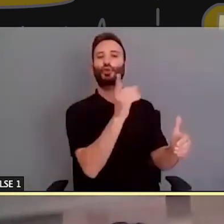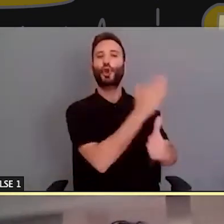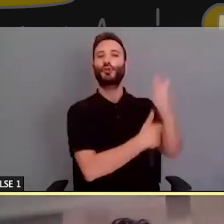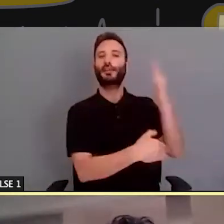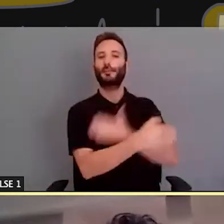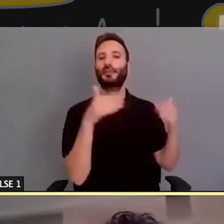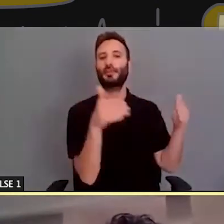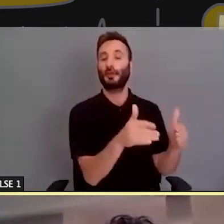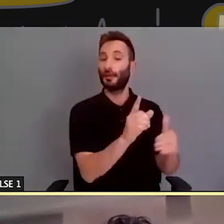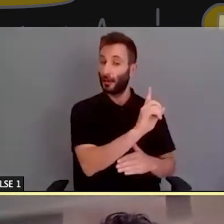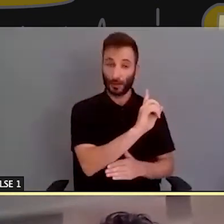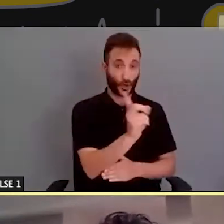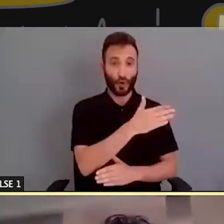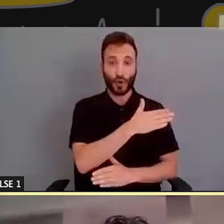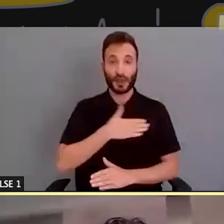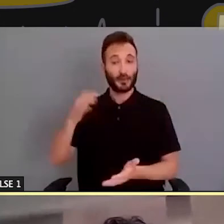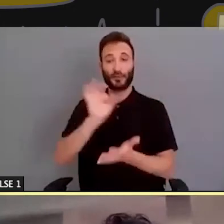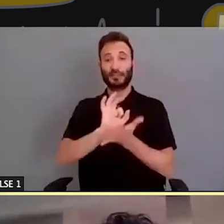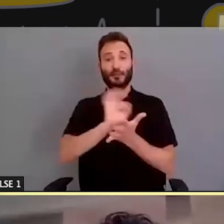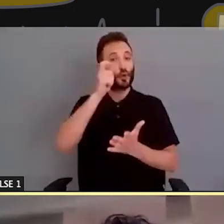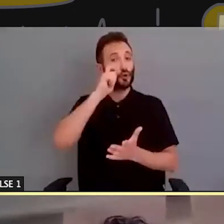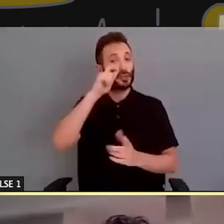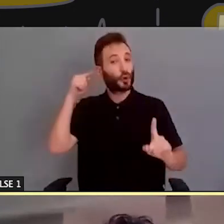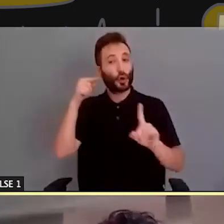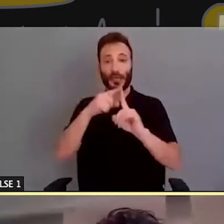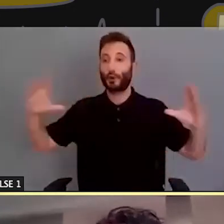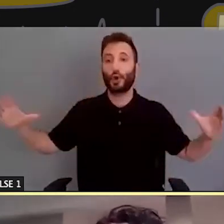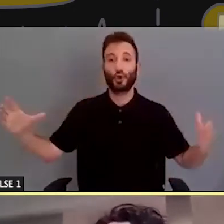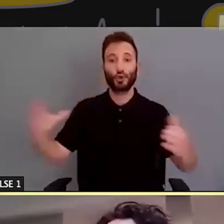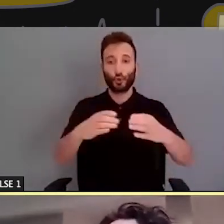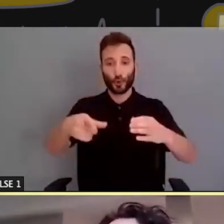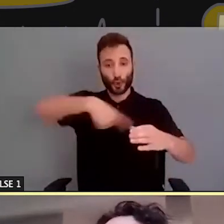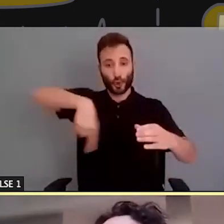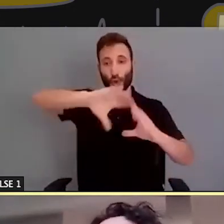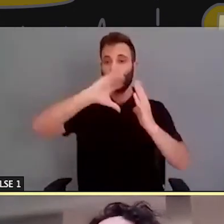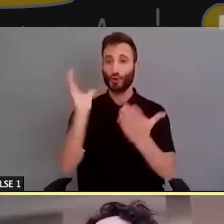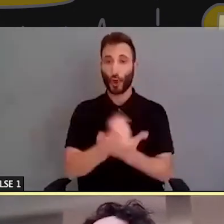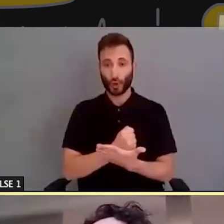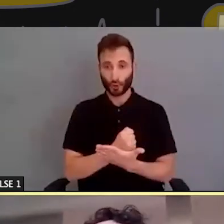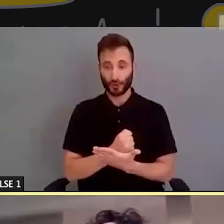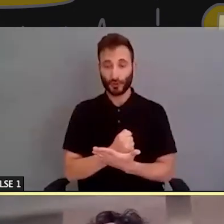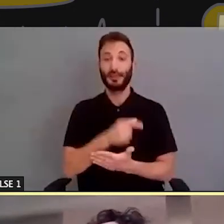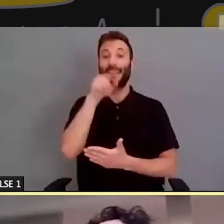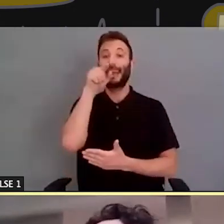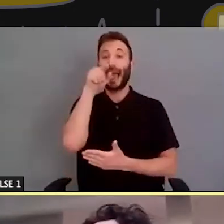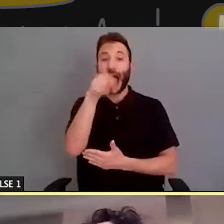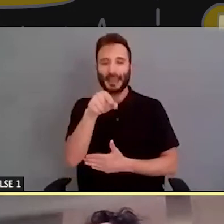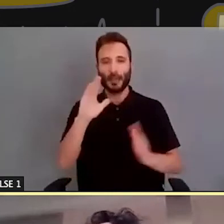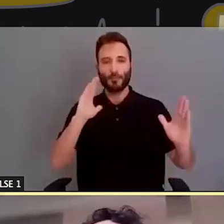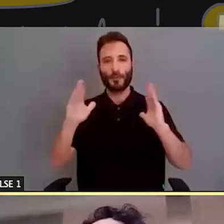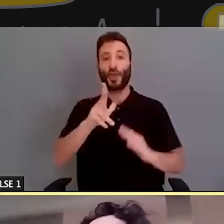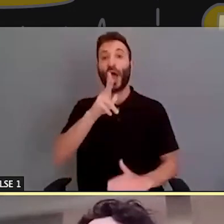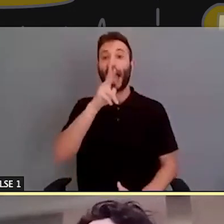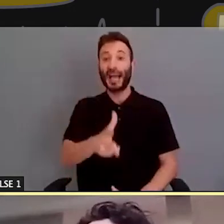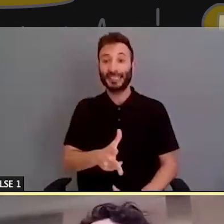discapacidad, queremos crear servicios turísticos diseñados para todos, para cualquier persona. Y ese es un poco el punto donde con la H